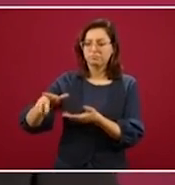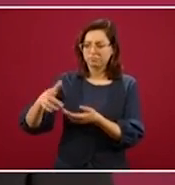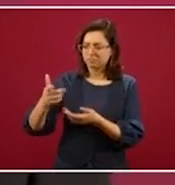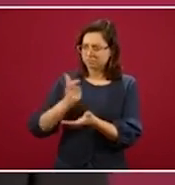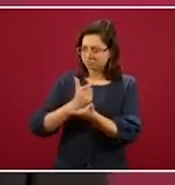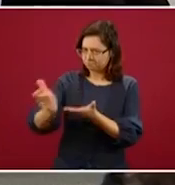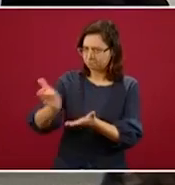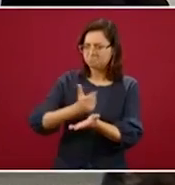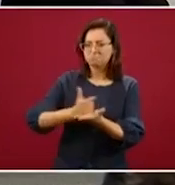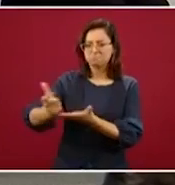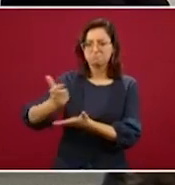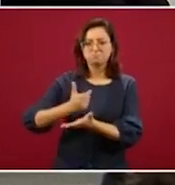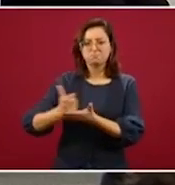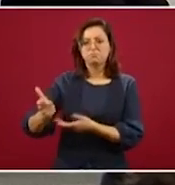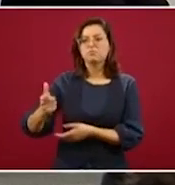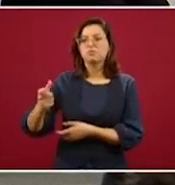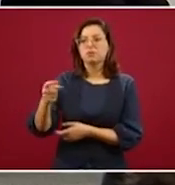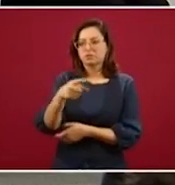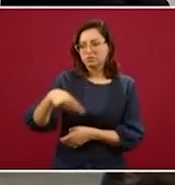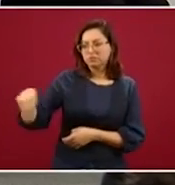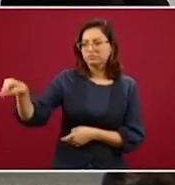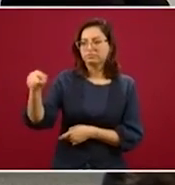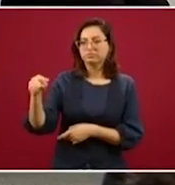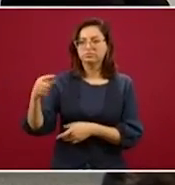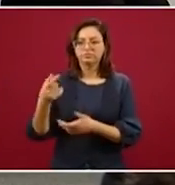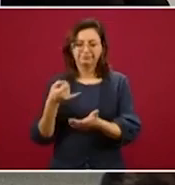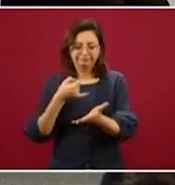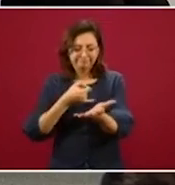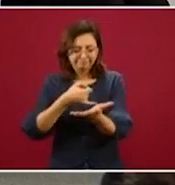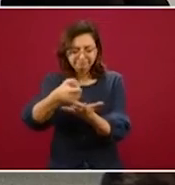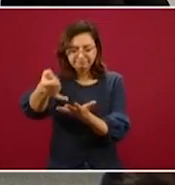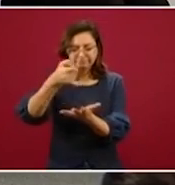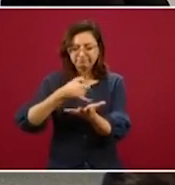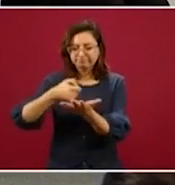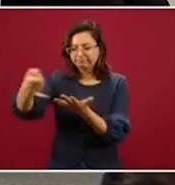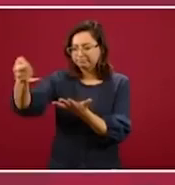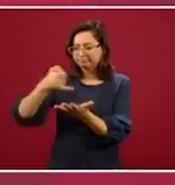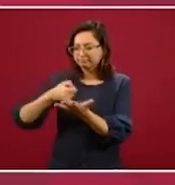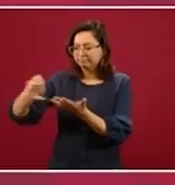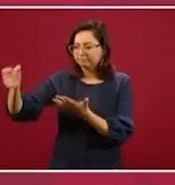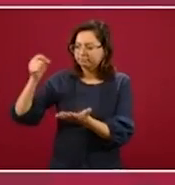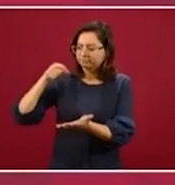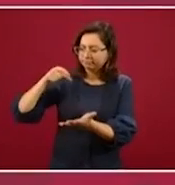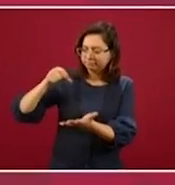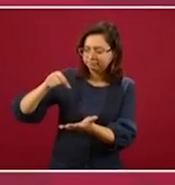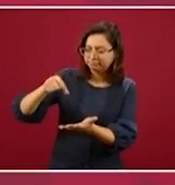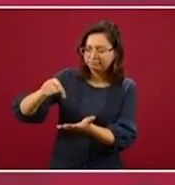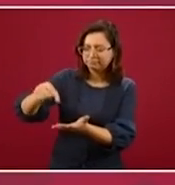que siembren, cultiven sus parcelas.